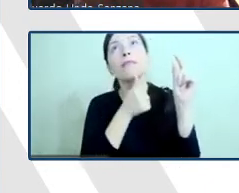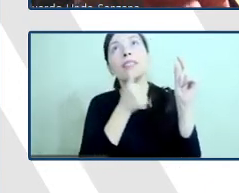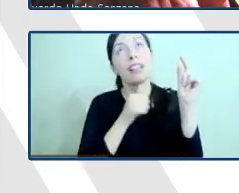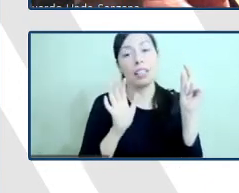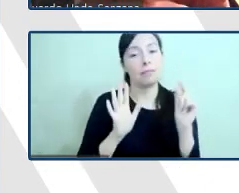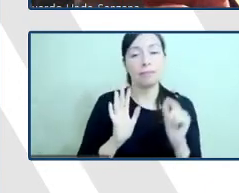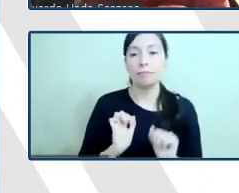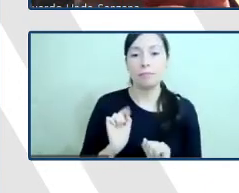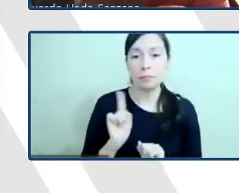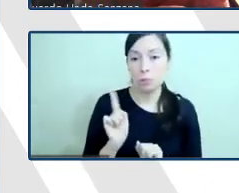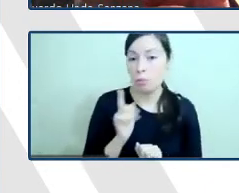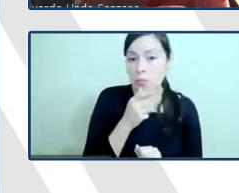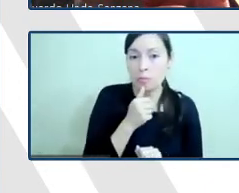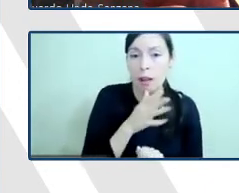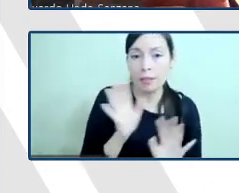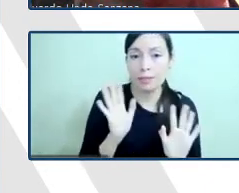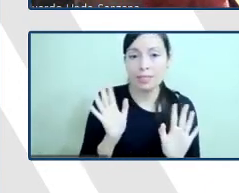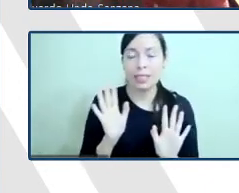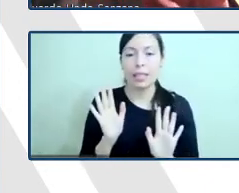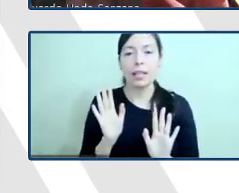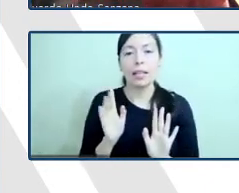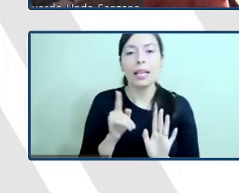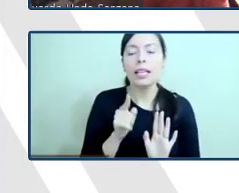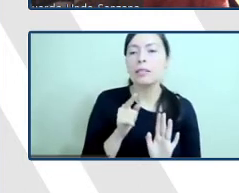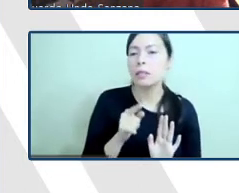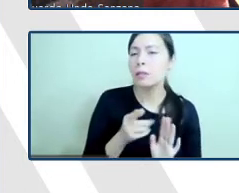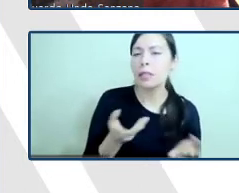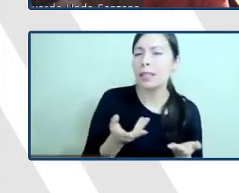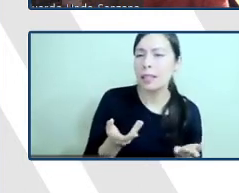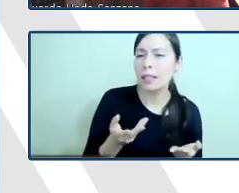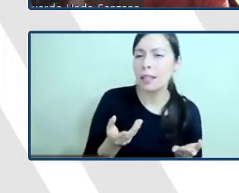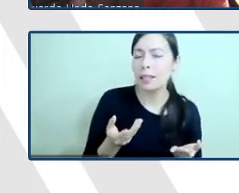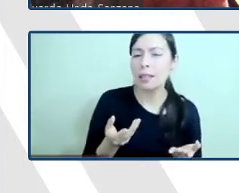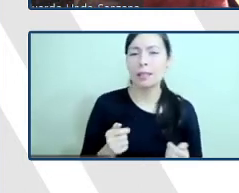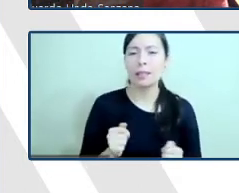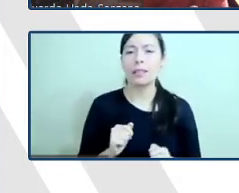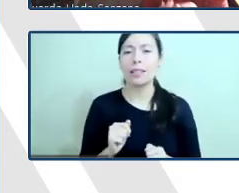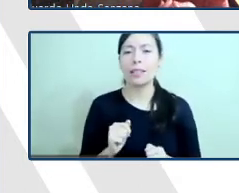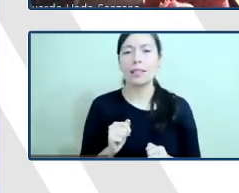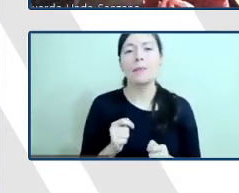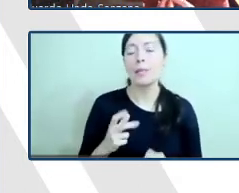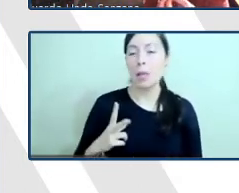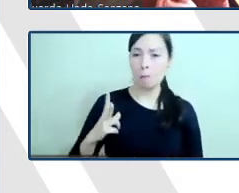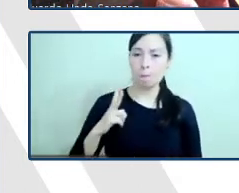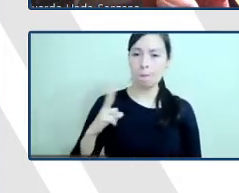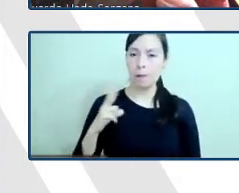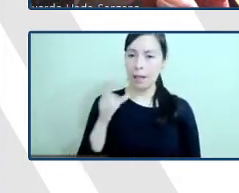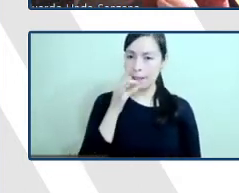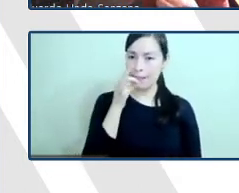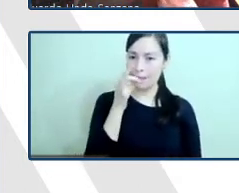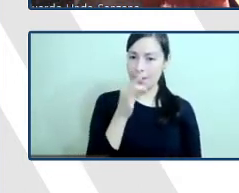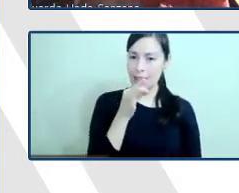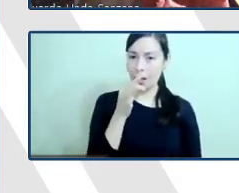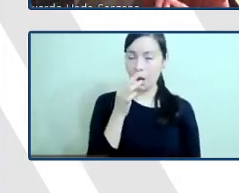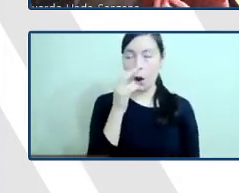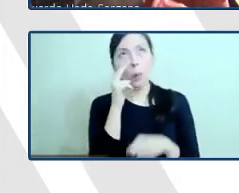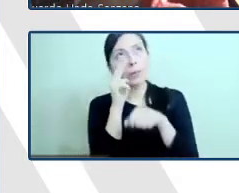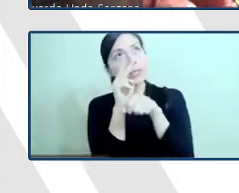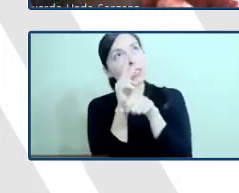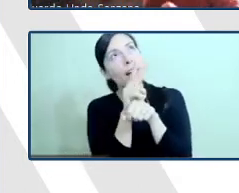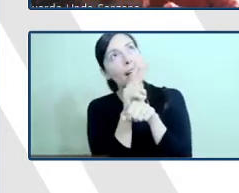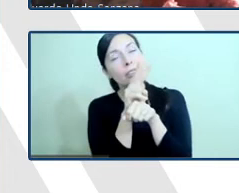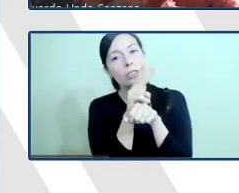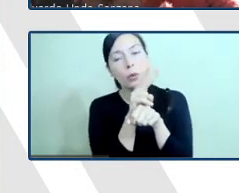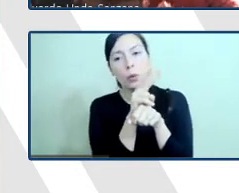Operaciones secas era una manera diplomática de decir que estaban en realidad observando no